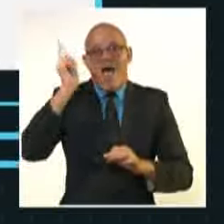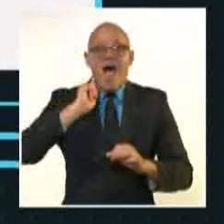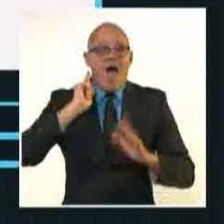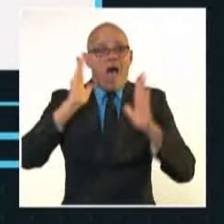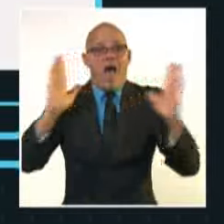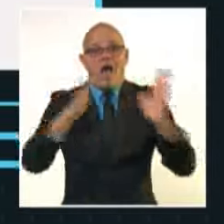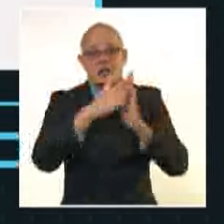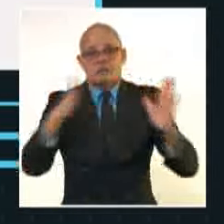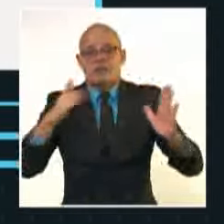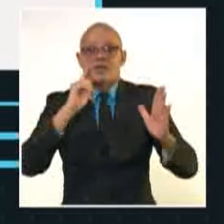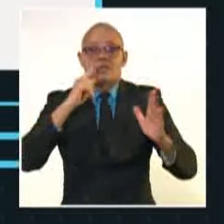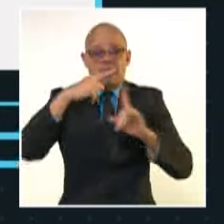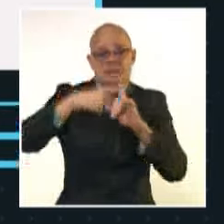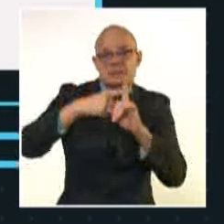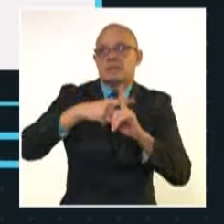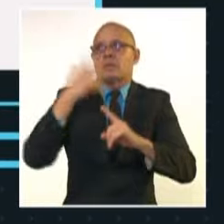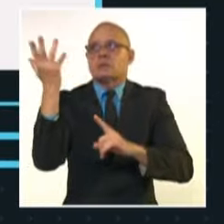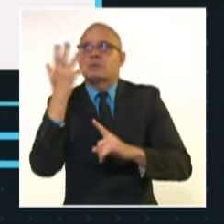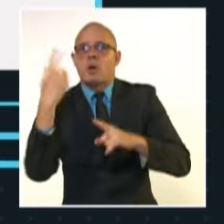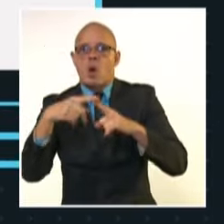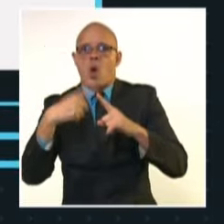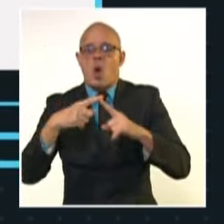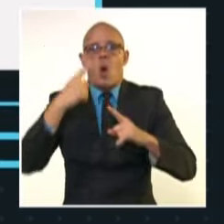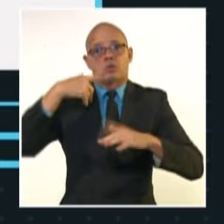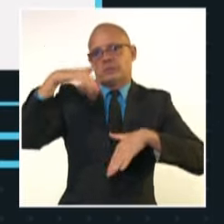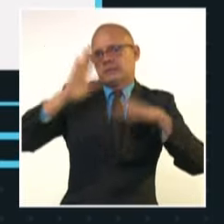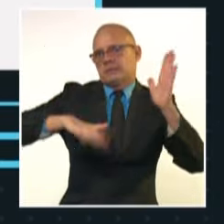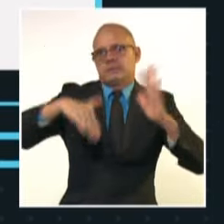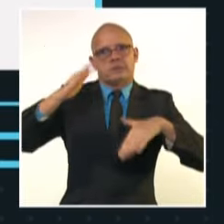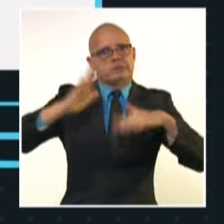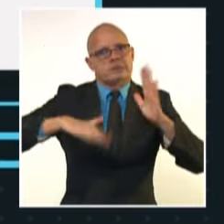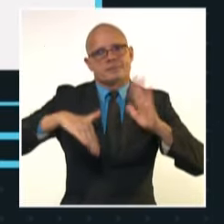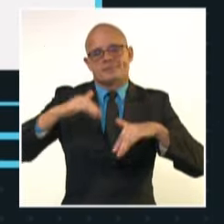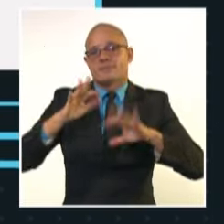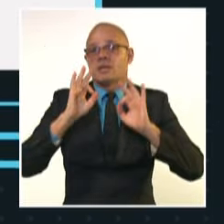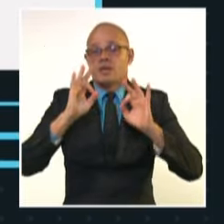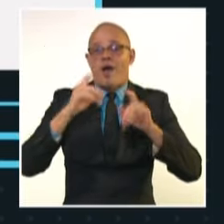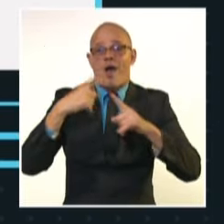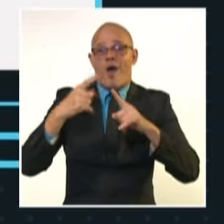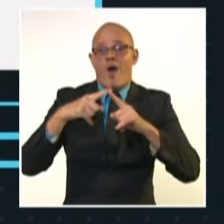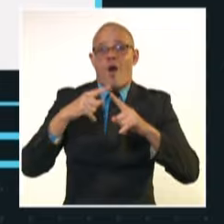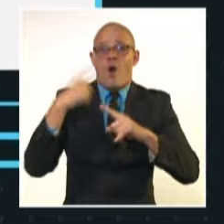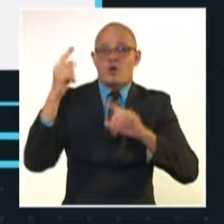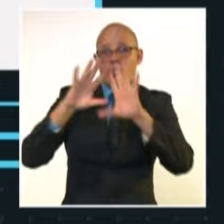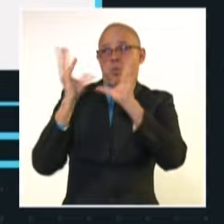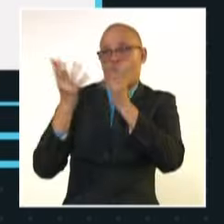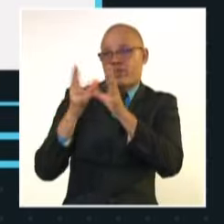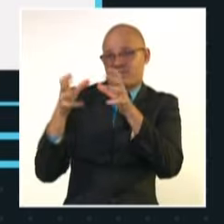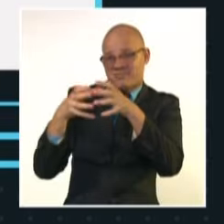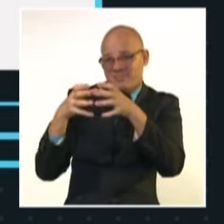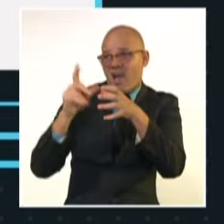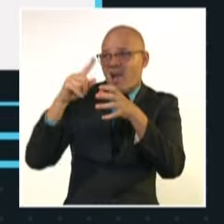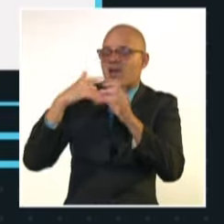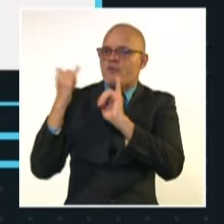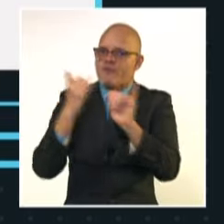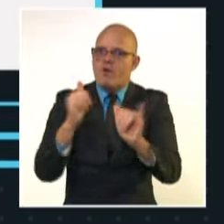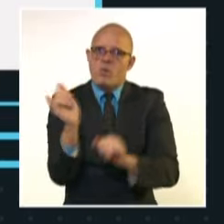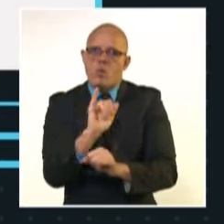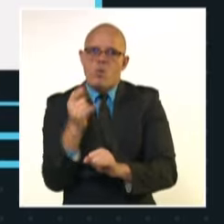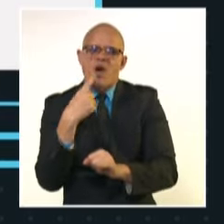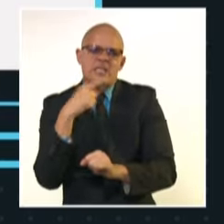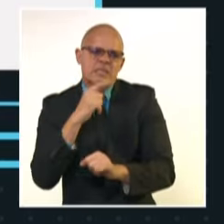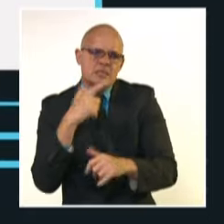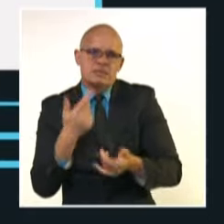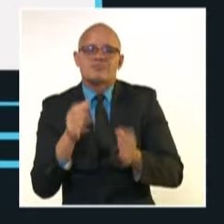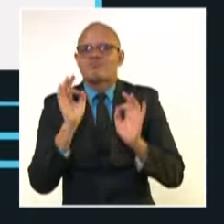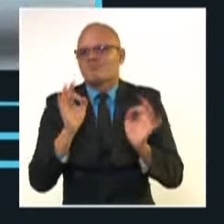El escenario coincide con el informe emitido este 2025 por la Organización Meteorológica Mundial, que revela cómo los principales